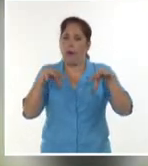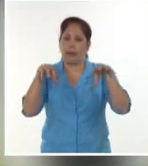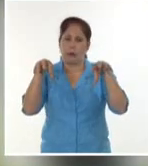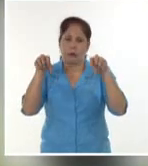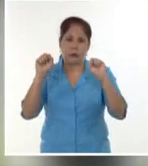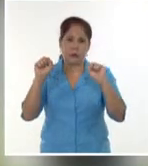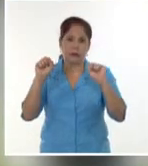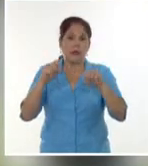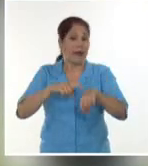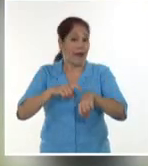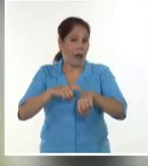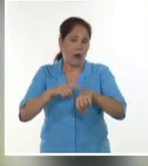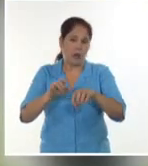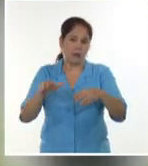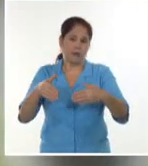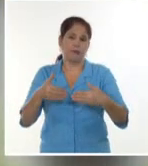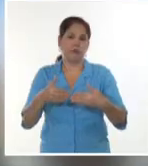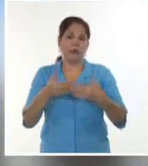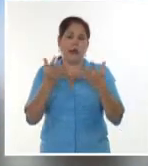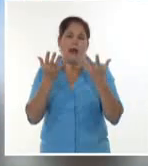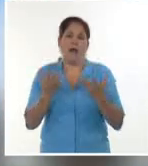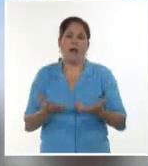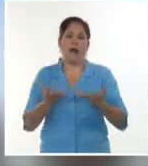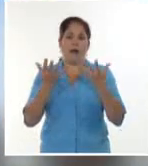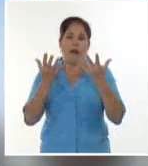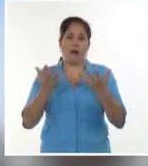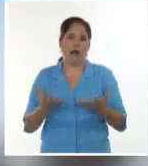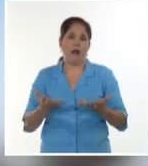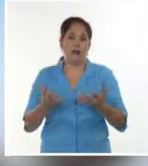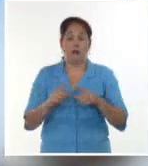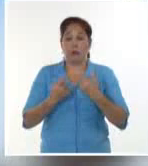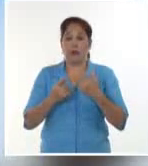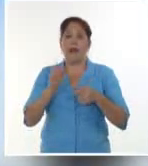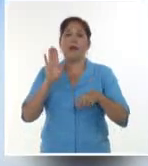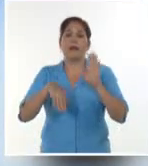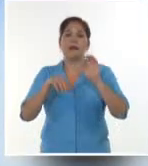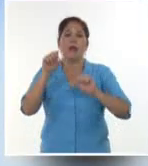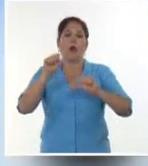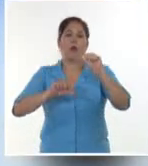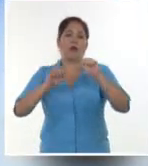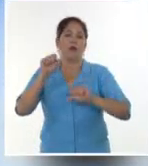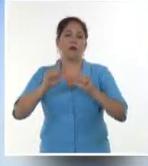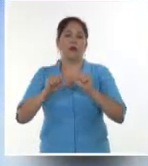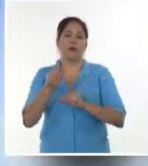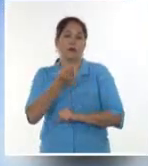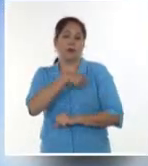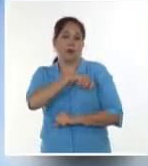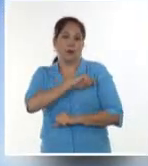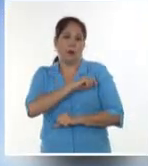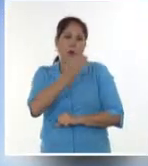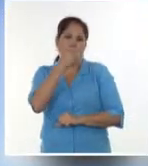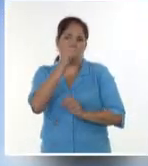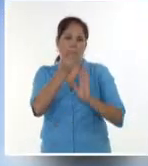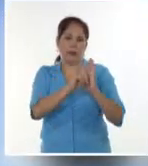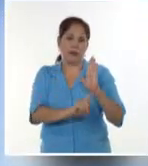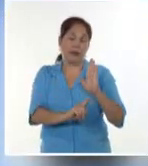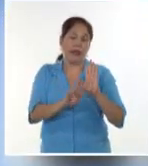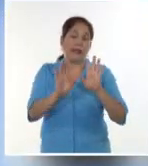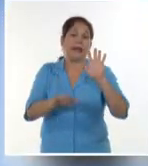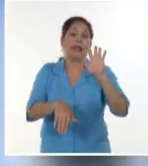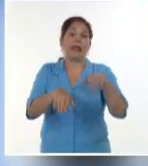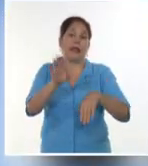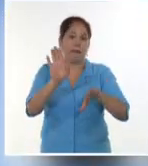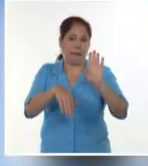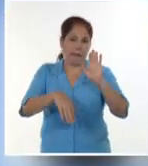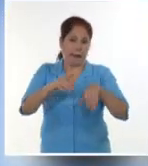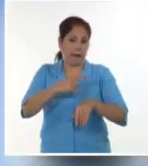hora de cierre de la carga, en función, por supuesto, del comportamiento que tenga la demanda en el sistema y, bueno, la disponibilidad